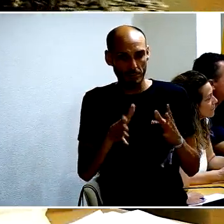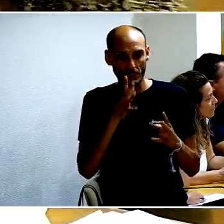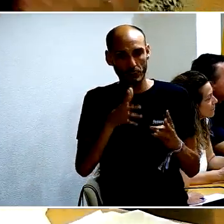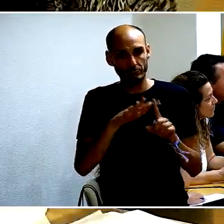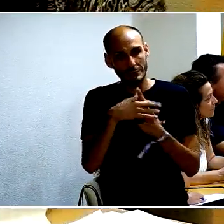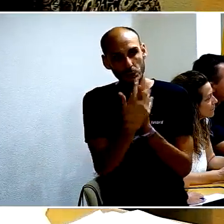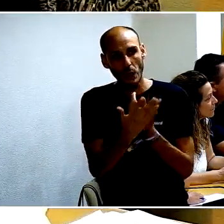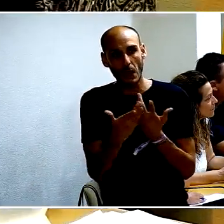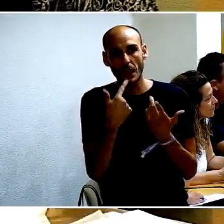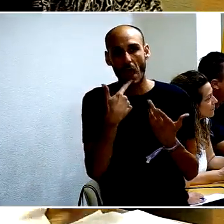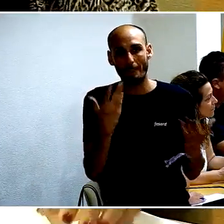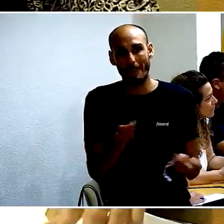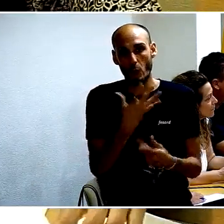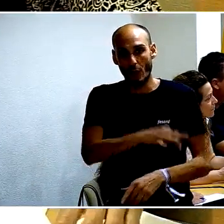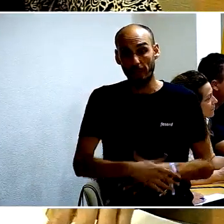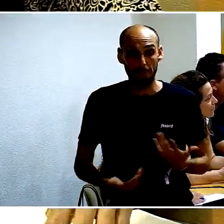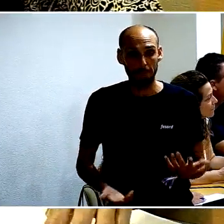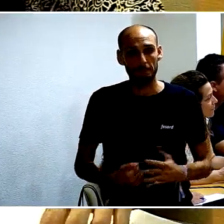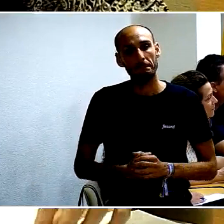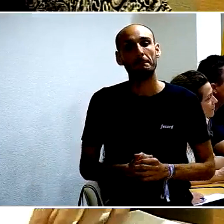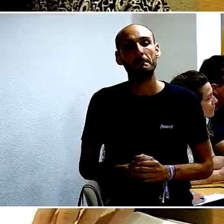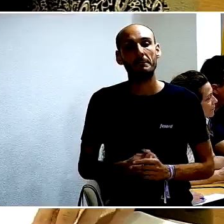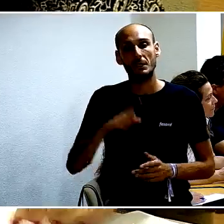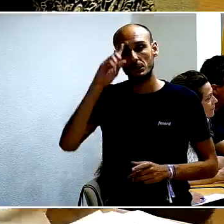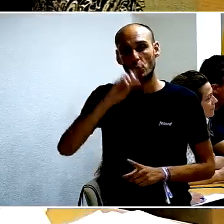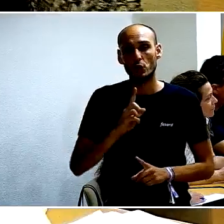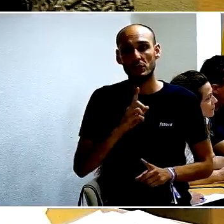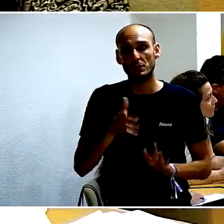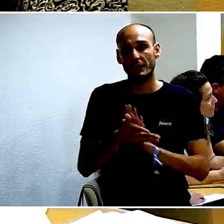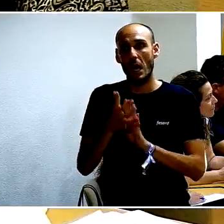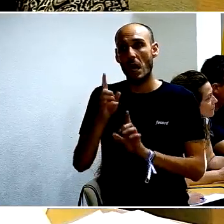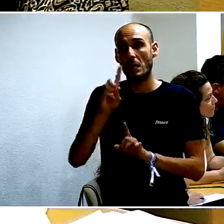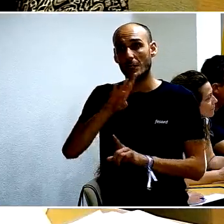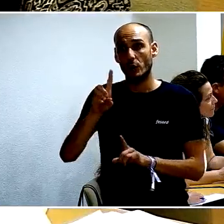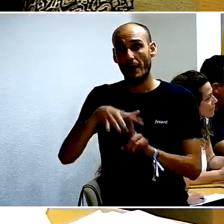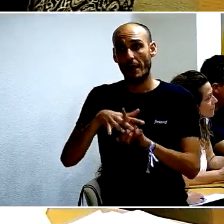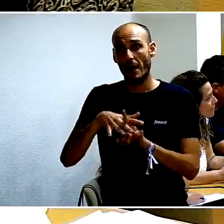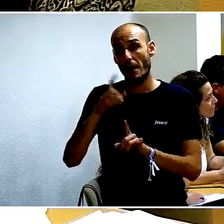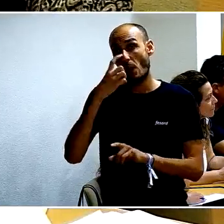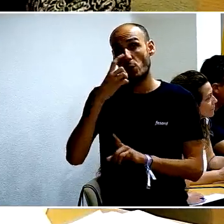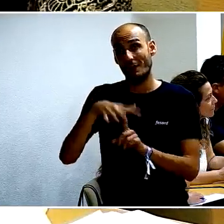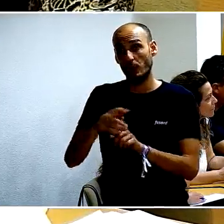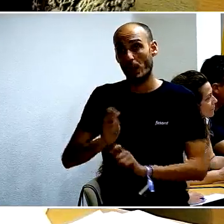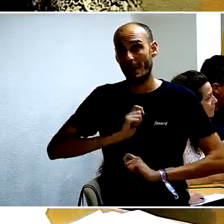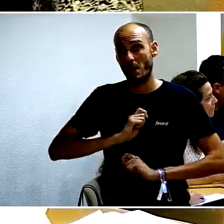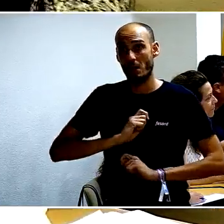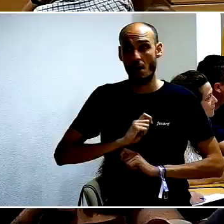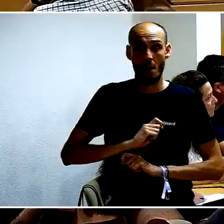se podia fer millor. Bueno, pues jo no sé com se fa per a que una factura que entra el dia 14 de juny se pague en març, no ho sé, la veritat.